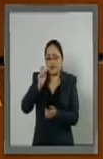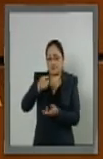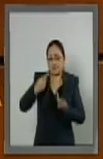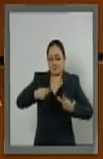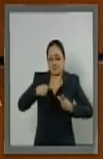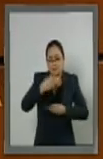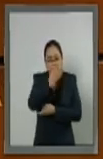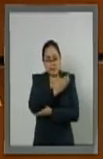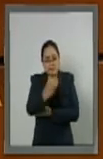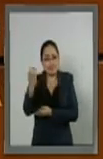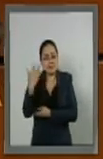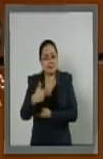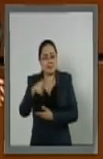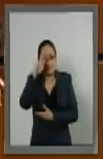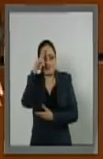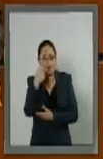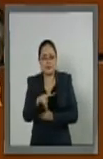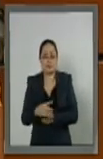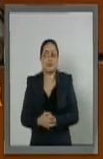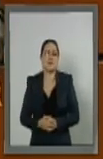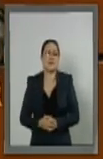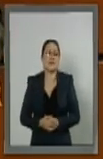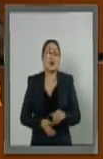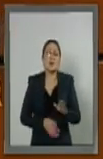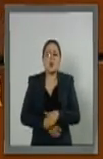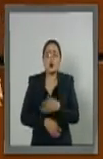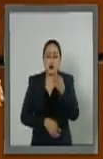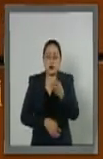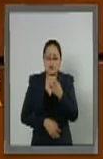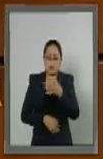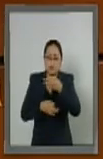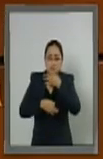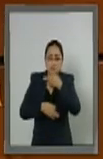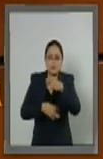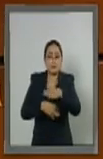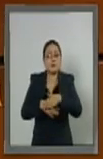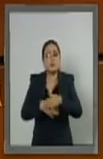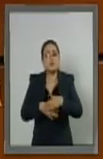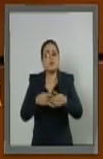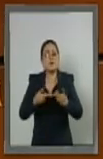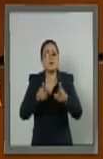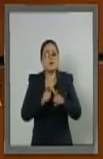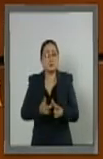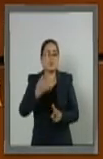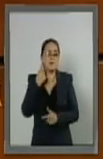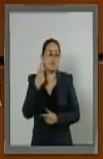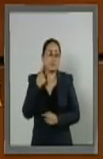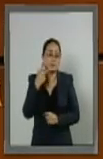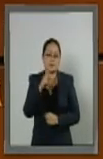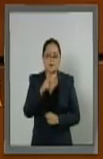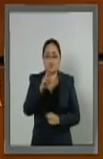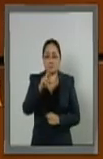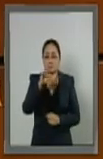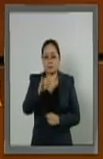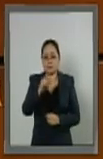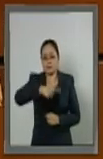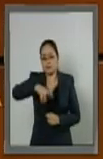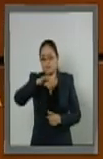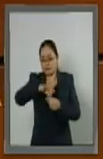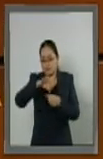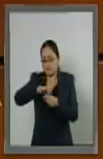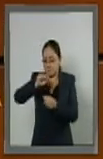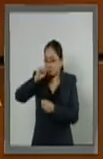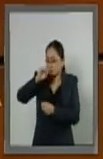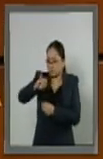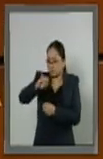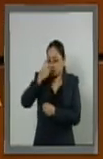mexicanos. En este tenor, anticipo que en el grupo parlamentario del PRI votaremos a favor del dictamen